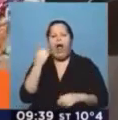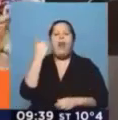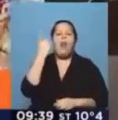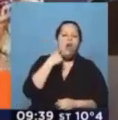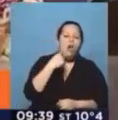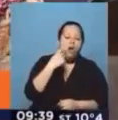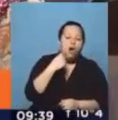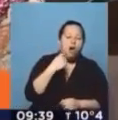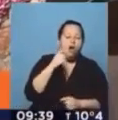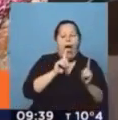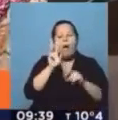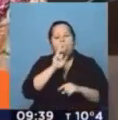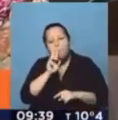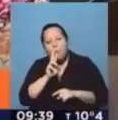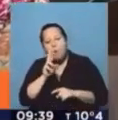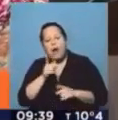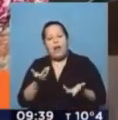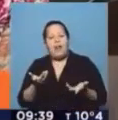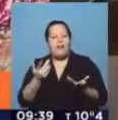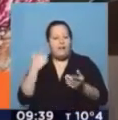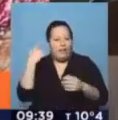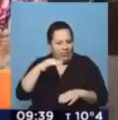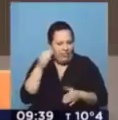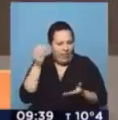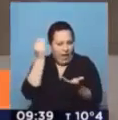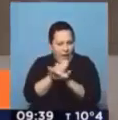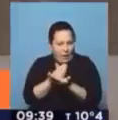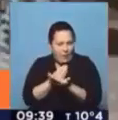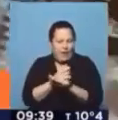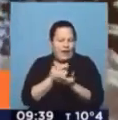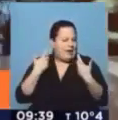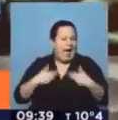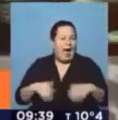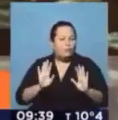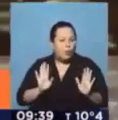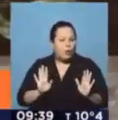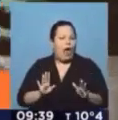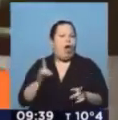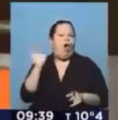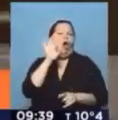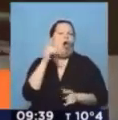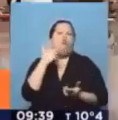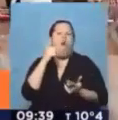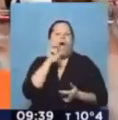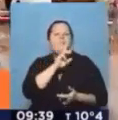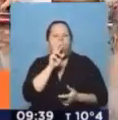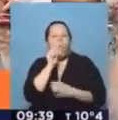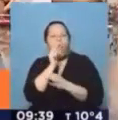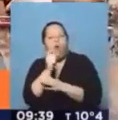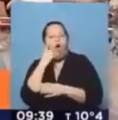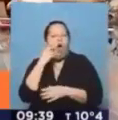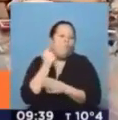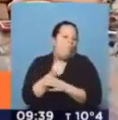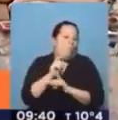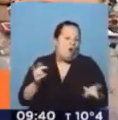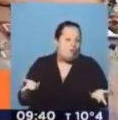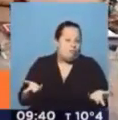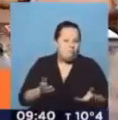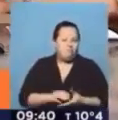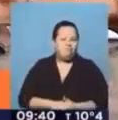ocupar ciertas mujeres el lugar que tienen que ocupar, de hecho, naturalmente? O por tal vez no hay una mujer buena, hay un hombre